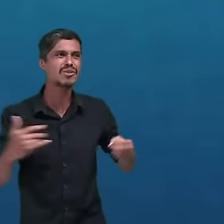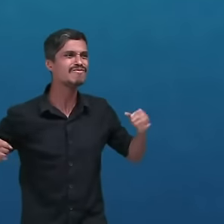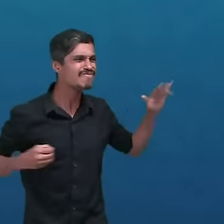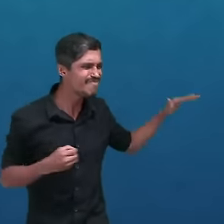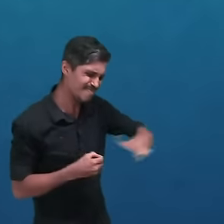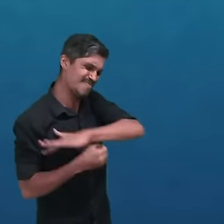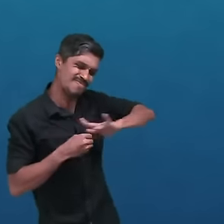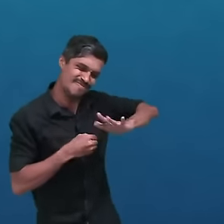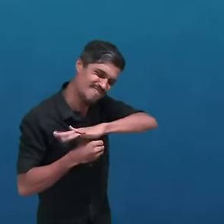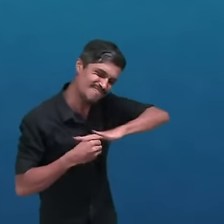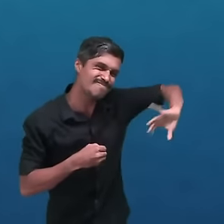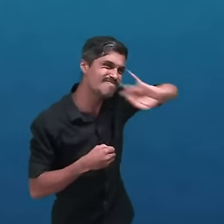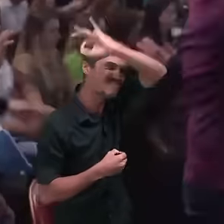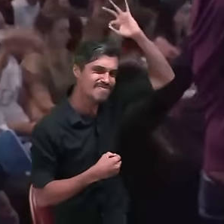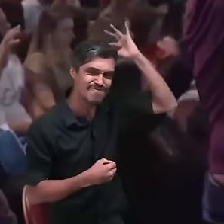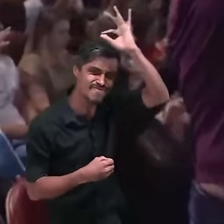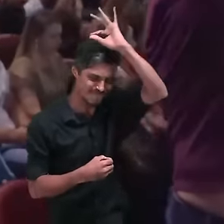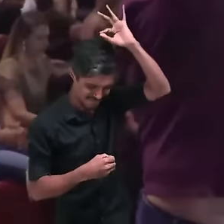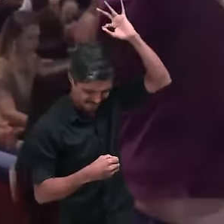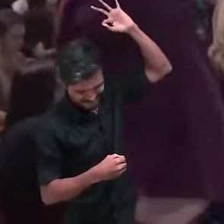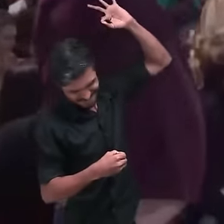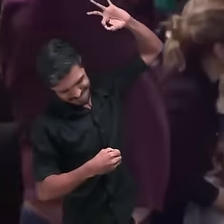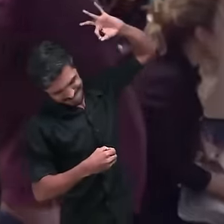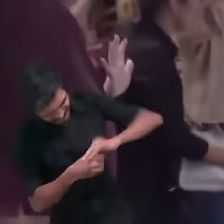tu Espíritu Santo.